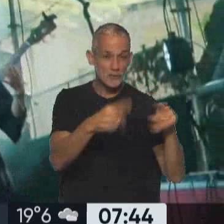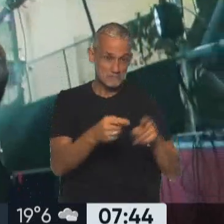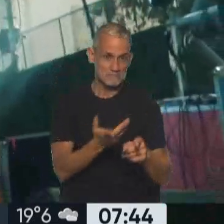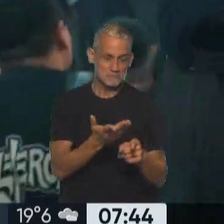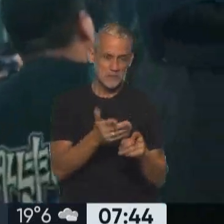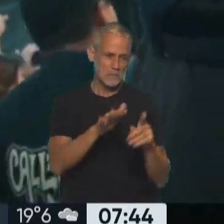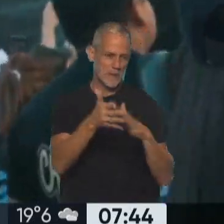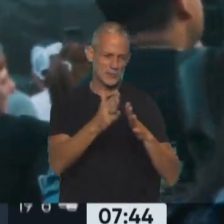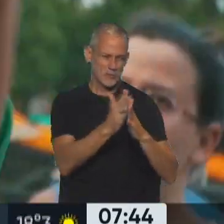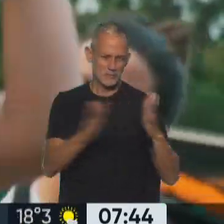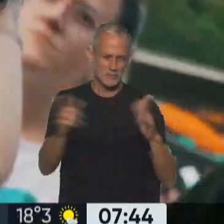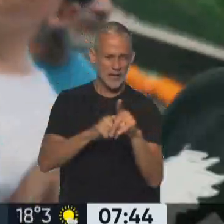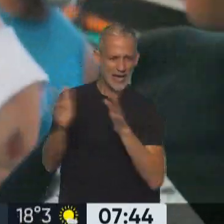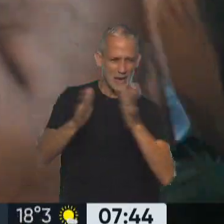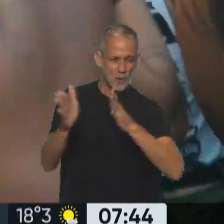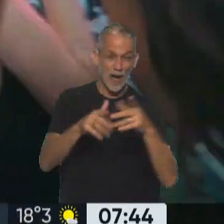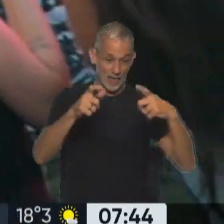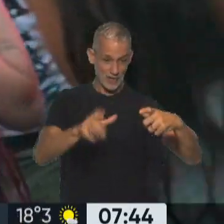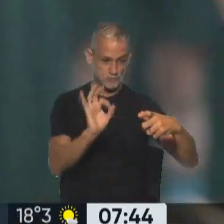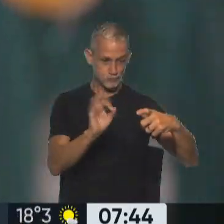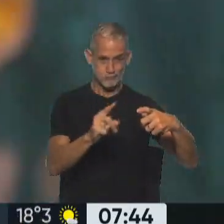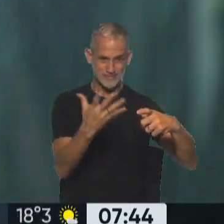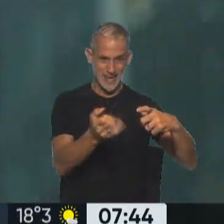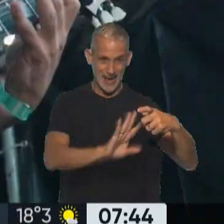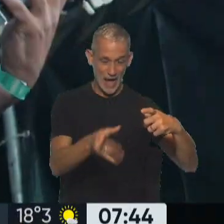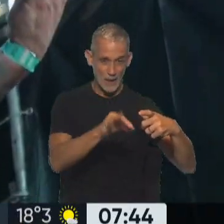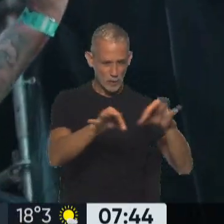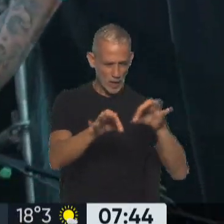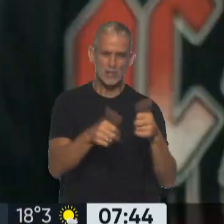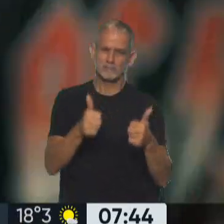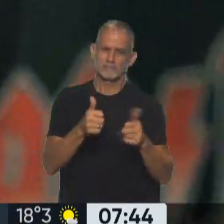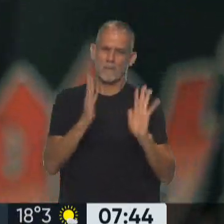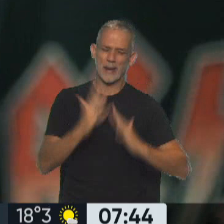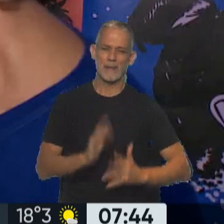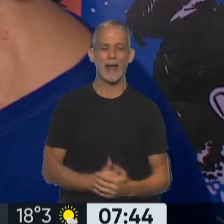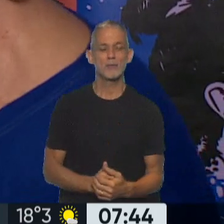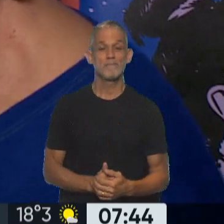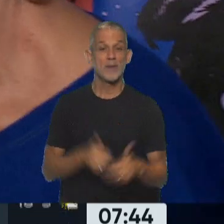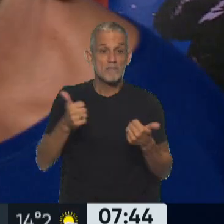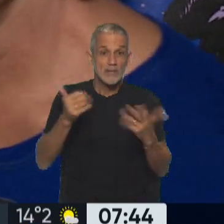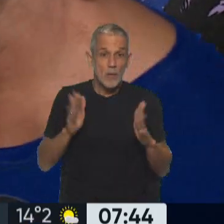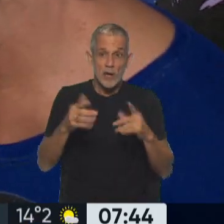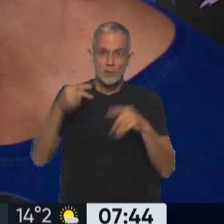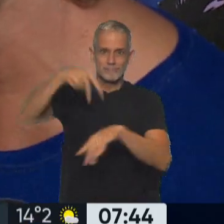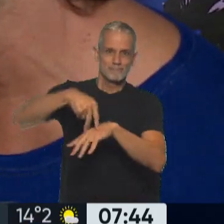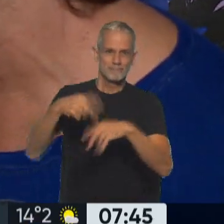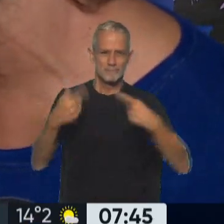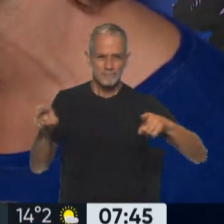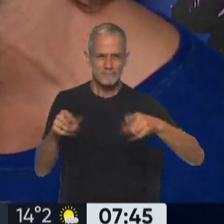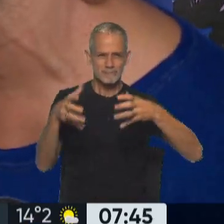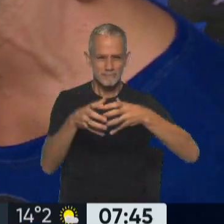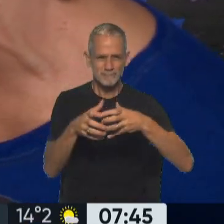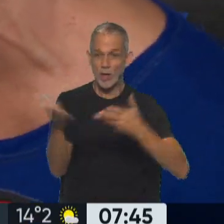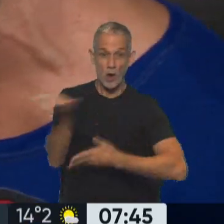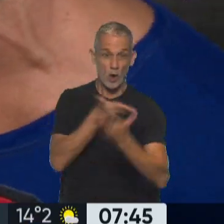a ser más o menos para la época en que el disco va a estar listo, así que estamos bastante afilados. Siempre está bueno tocar, está bueno también